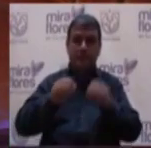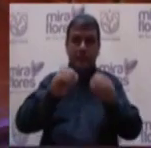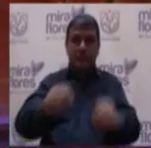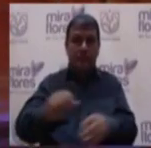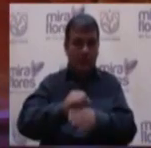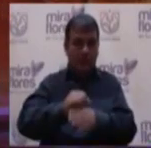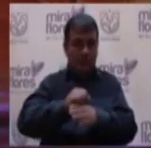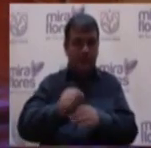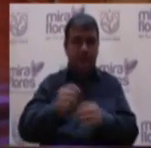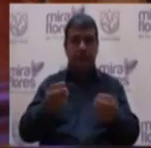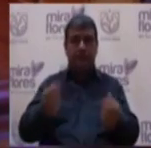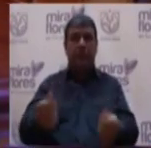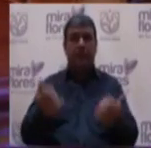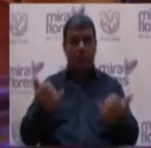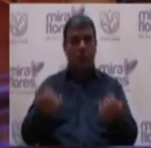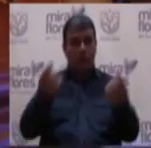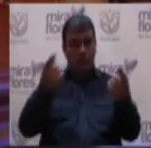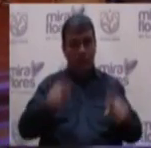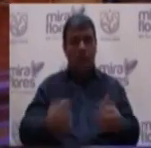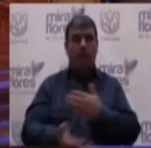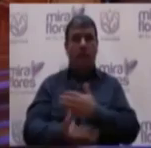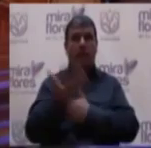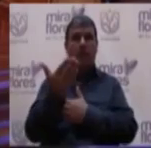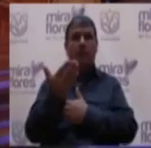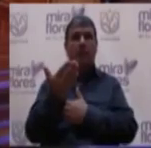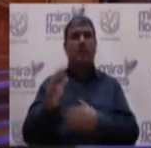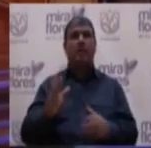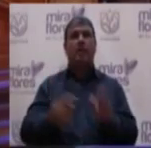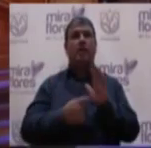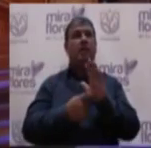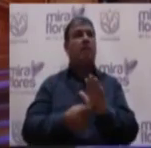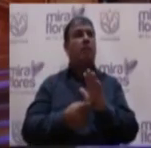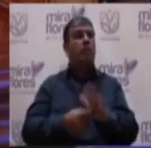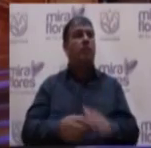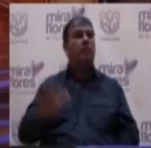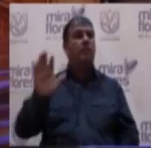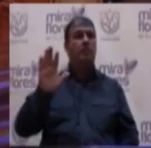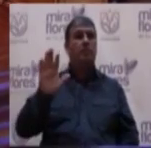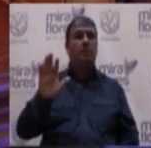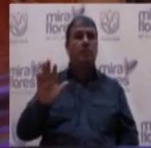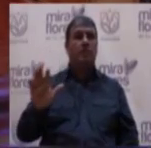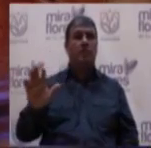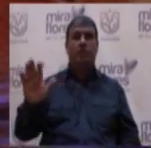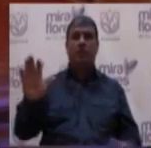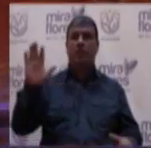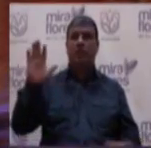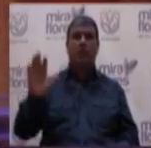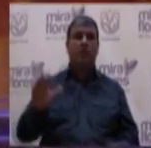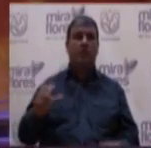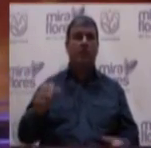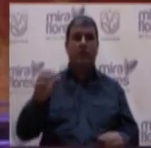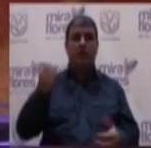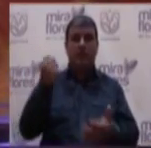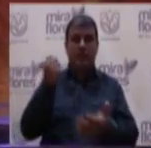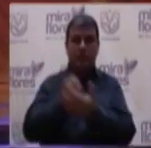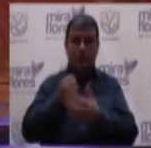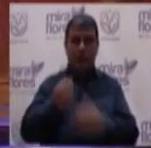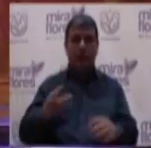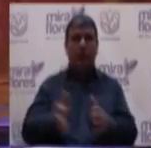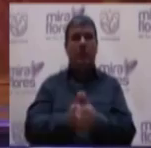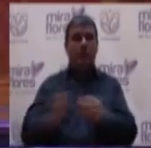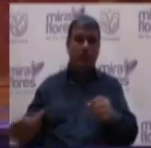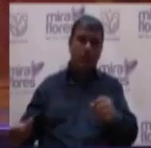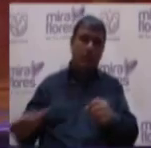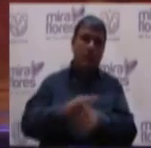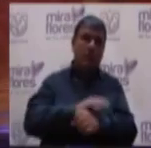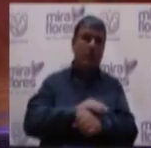de los acuerdos tomados esta mañana. Aquellos miembros del Consejo que estén a favor, si van a expresarlo en señal de conformidad, se aprueba también este pedido por